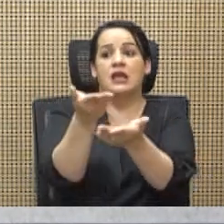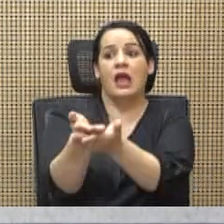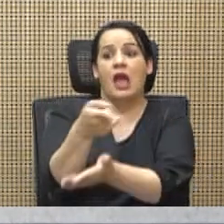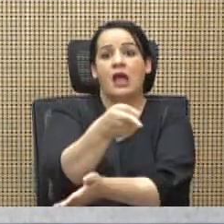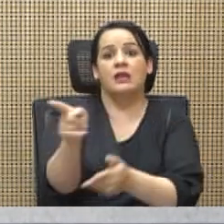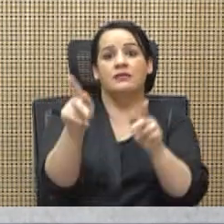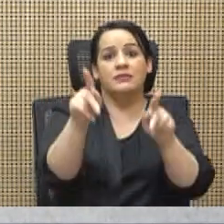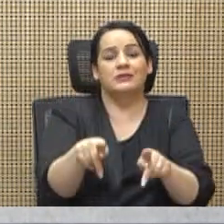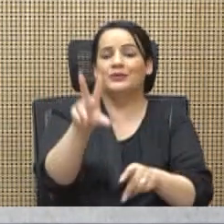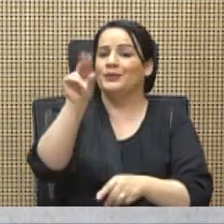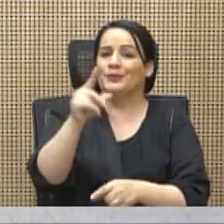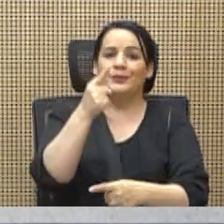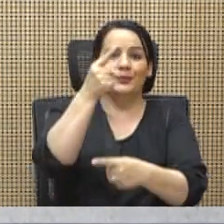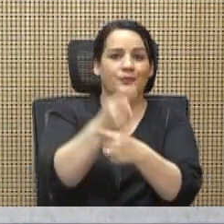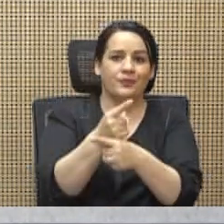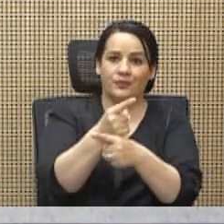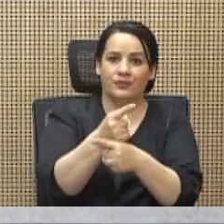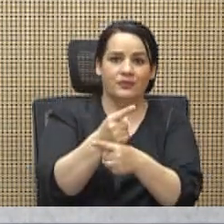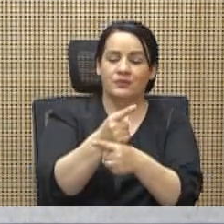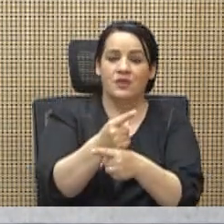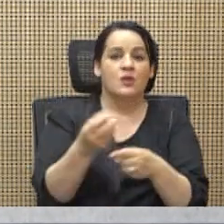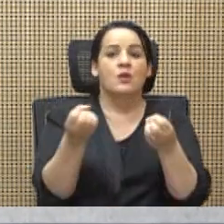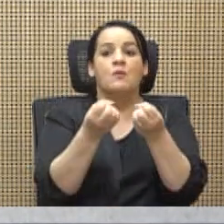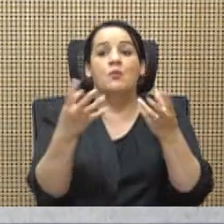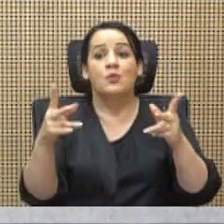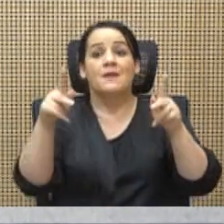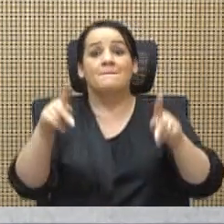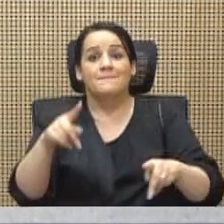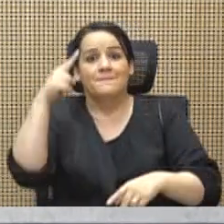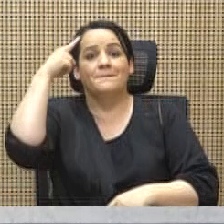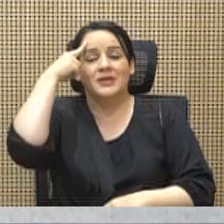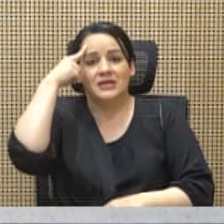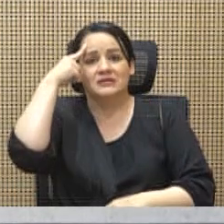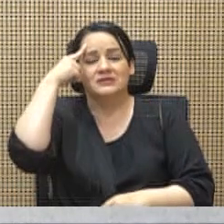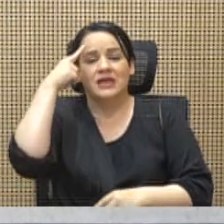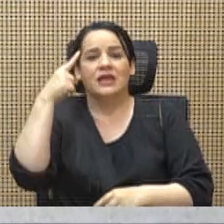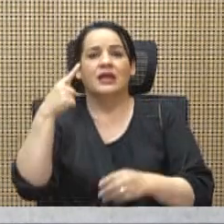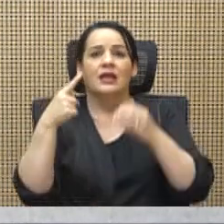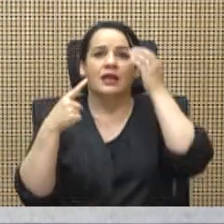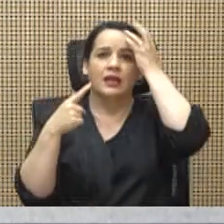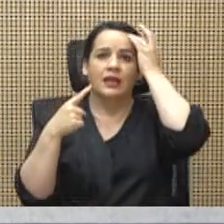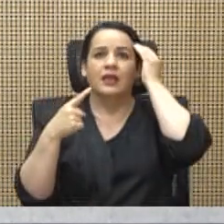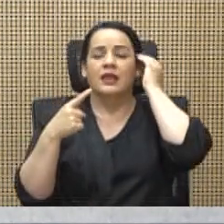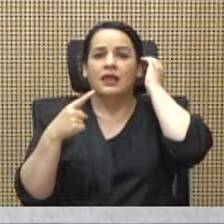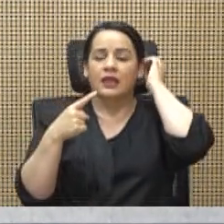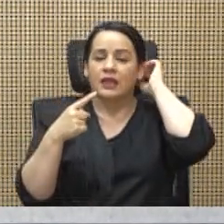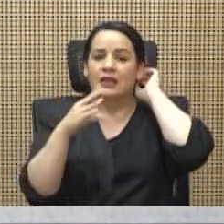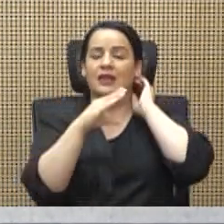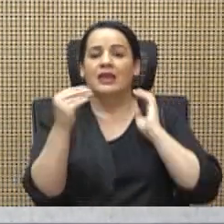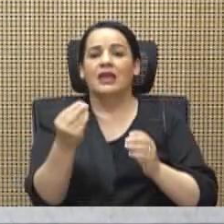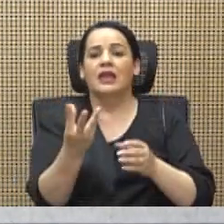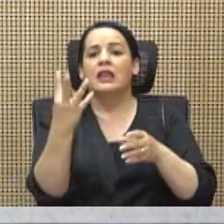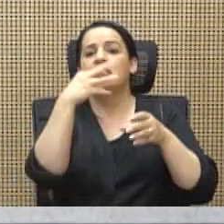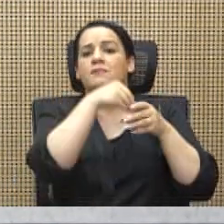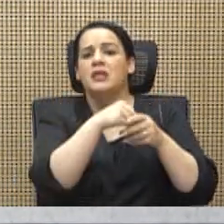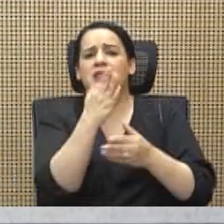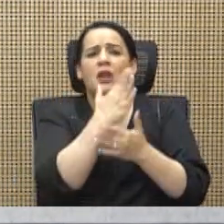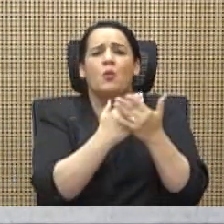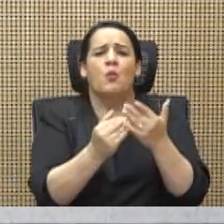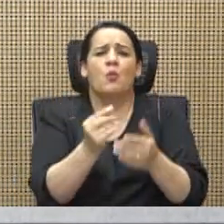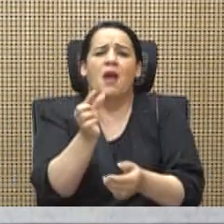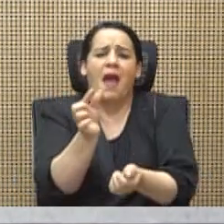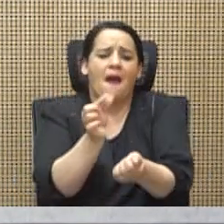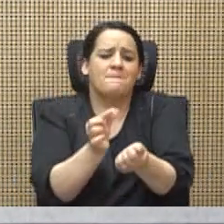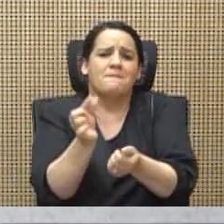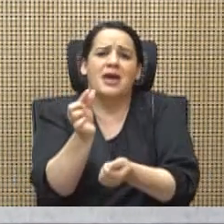el adecuado. Muchos hasta piensan que les colocan y les introducen algún aparato. Cuando